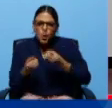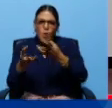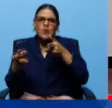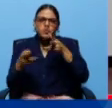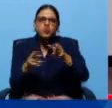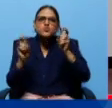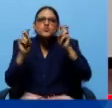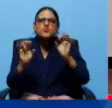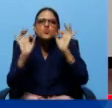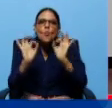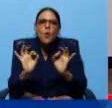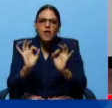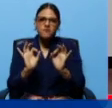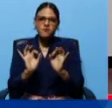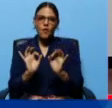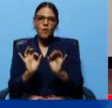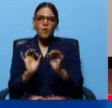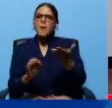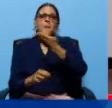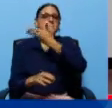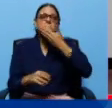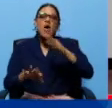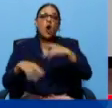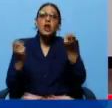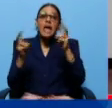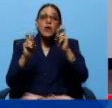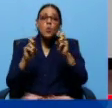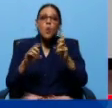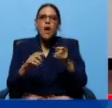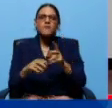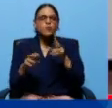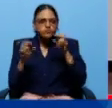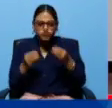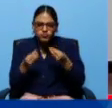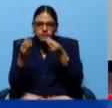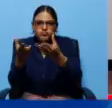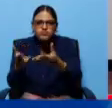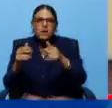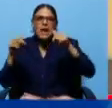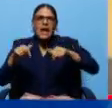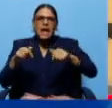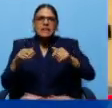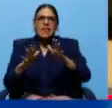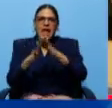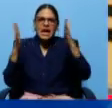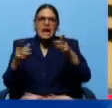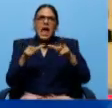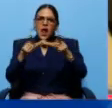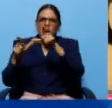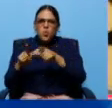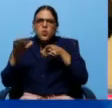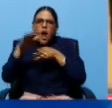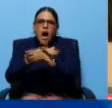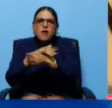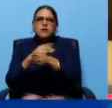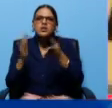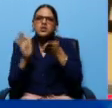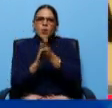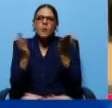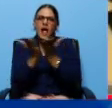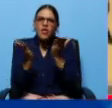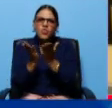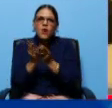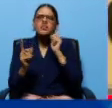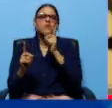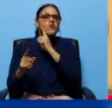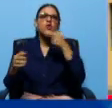paquete, mejor que nuevo, este tremendo complejo educativo que lleva el nombre de